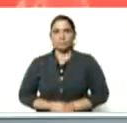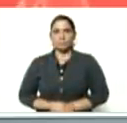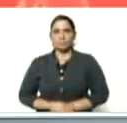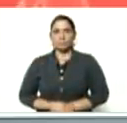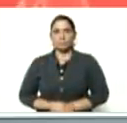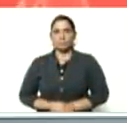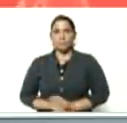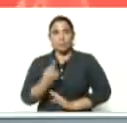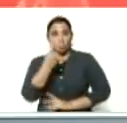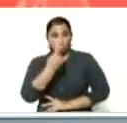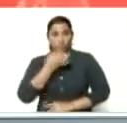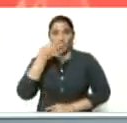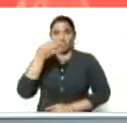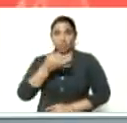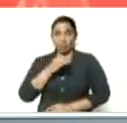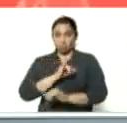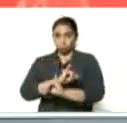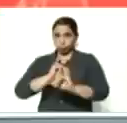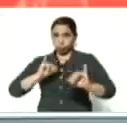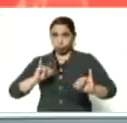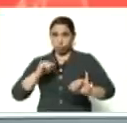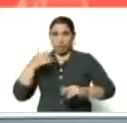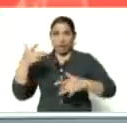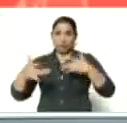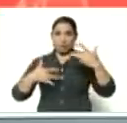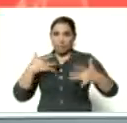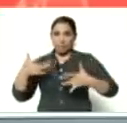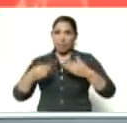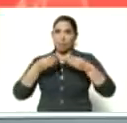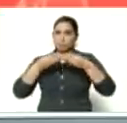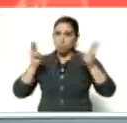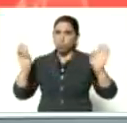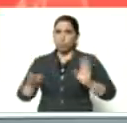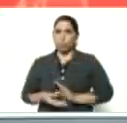Como a la 1 de la tarde terminó el acto, que fue público, lo transmitimos,